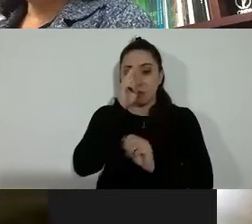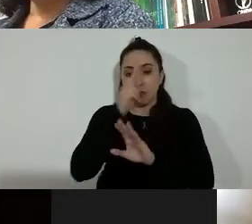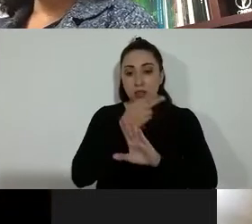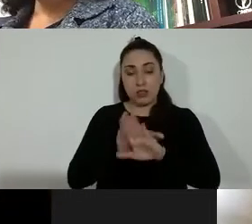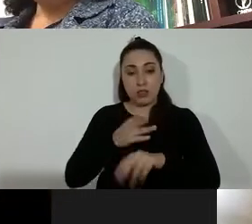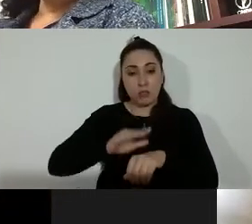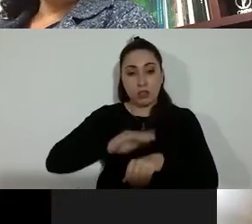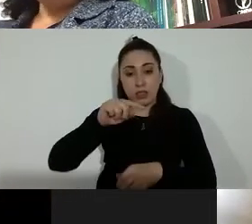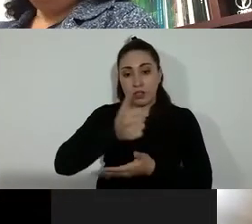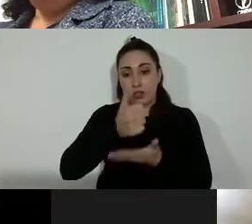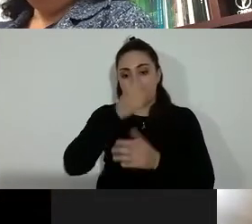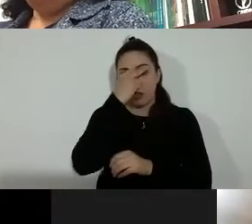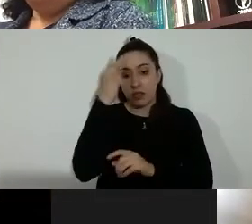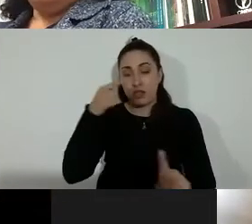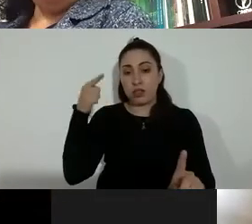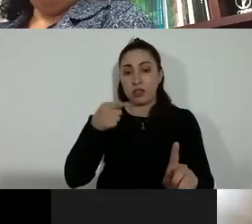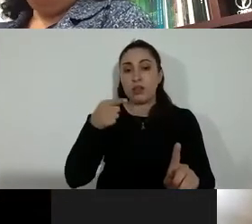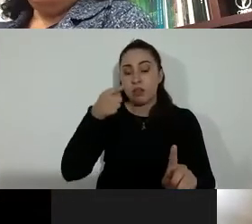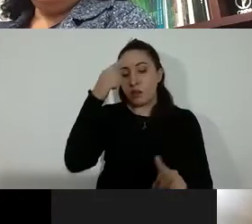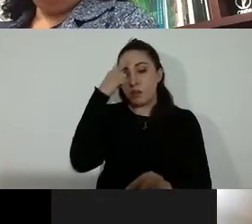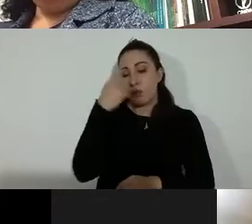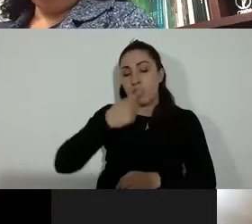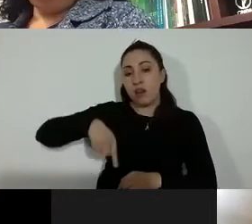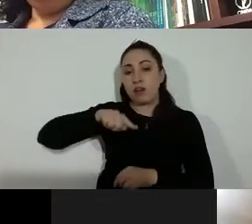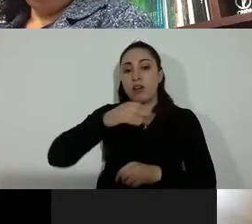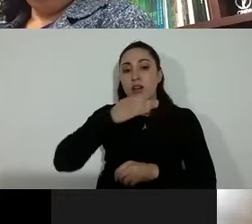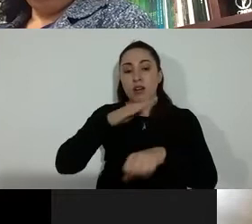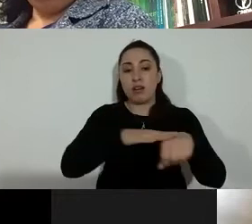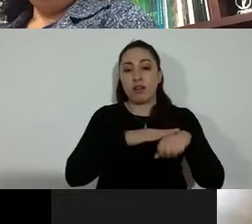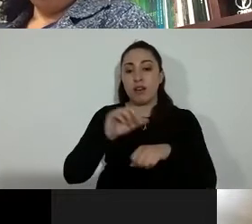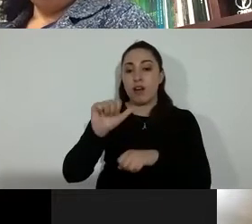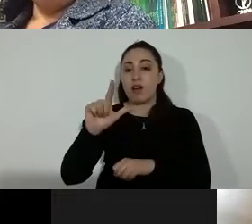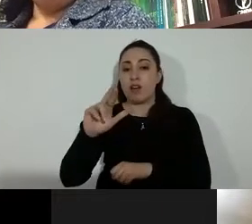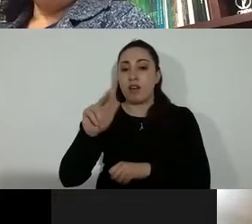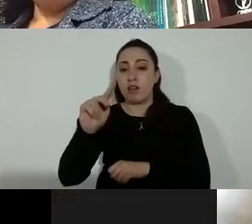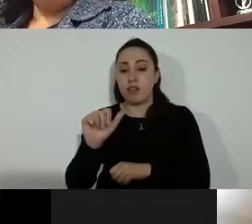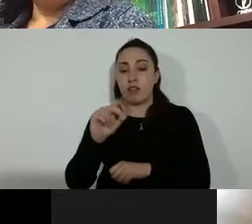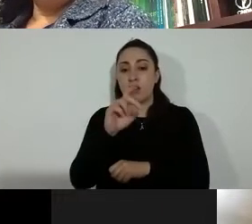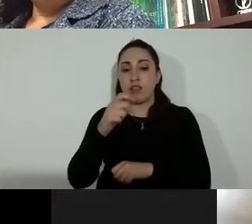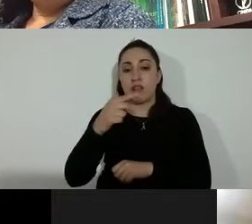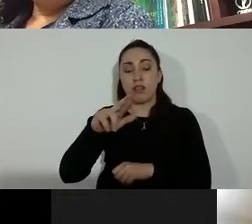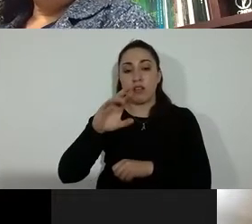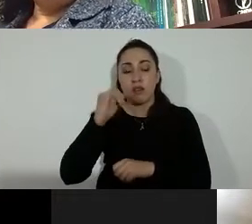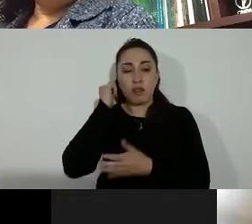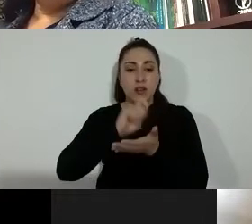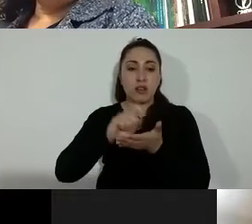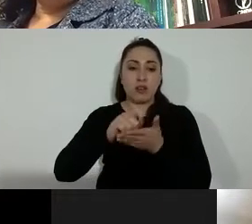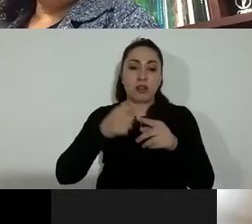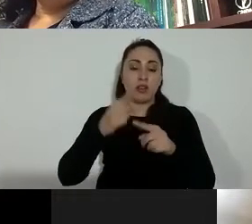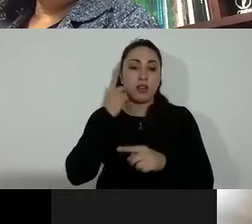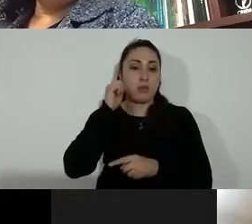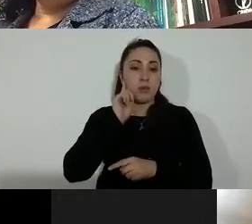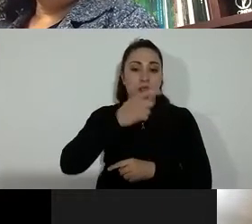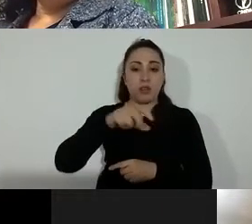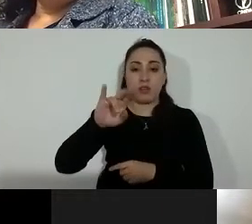México, en materia de alerta de género, suscrita por la diputada Gabriela Quiroga